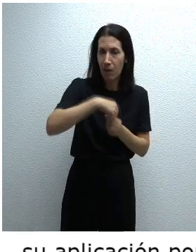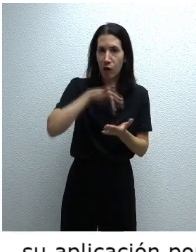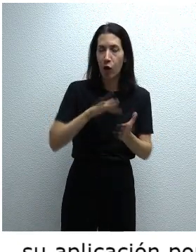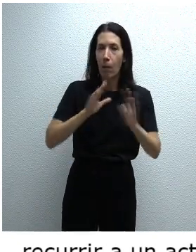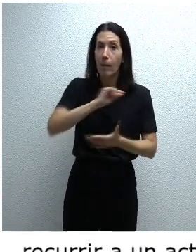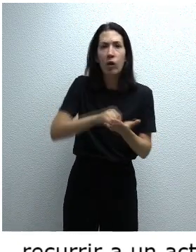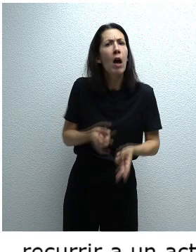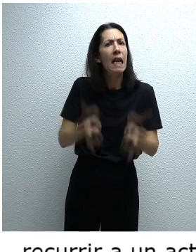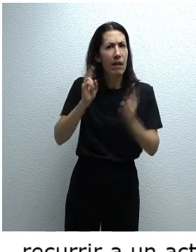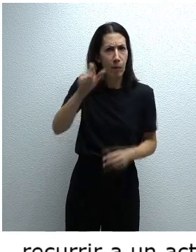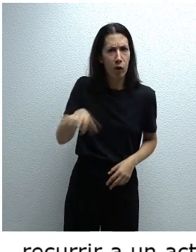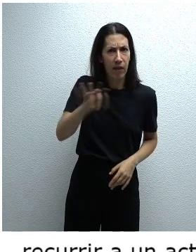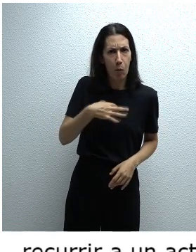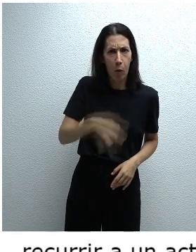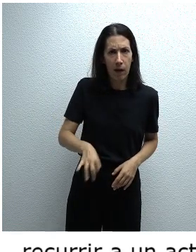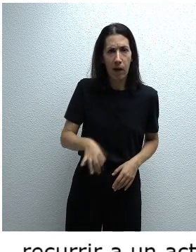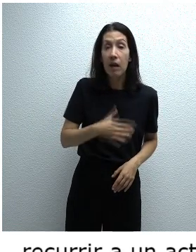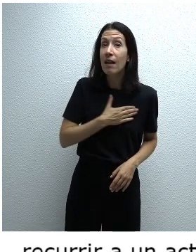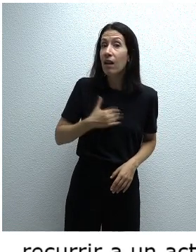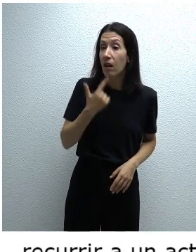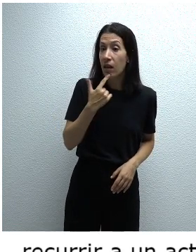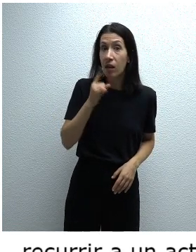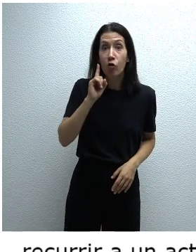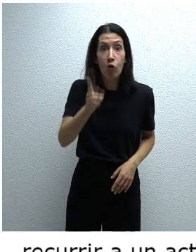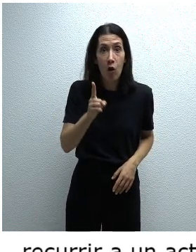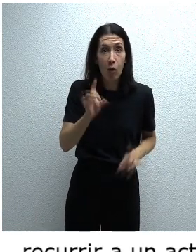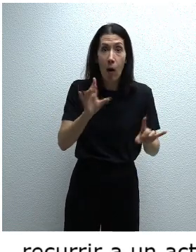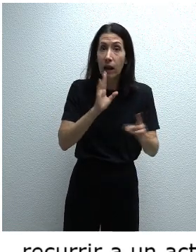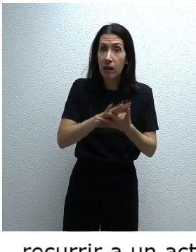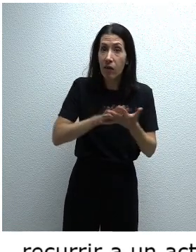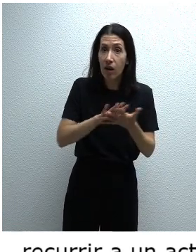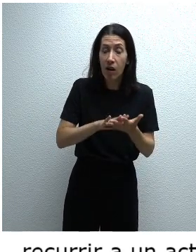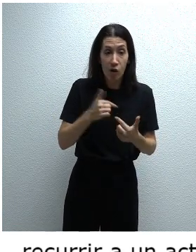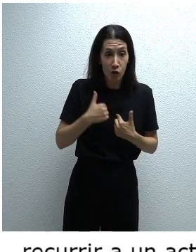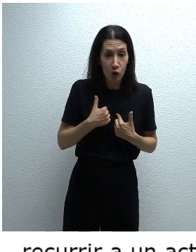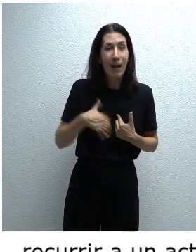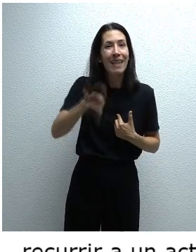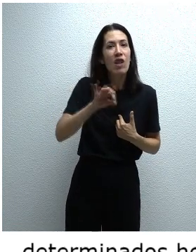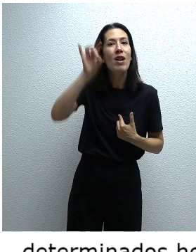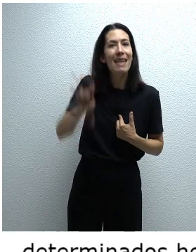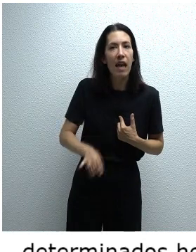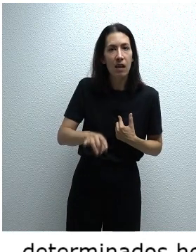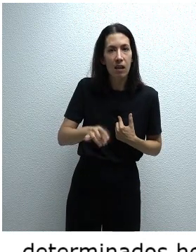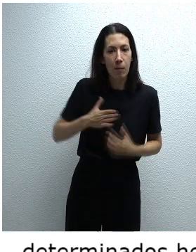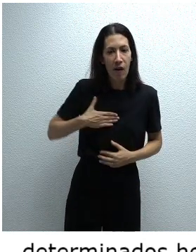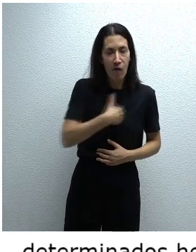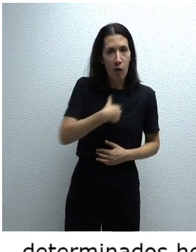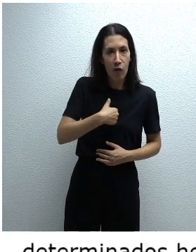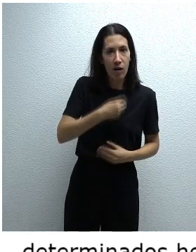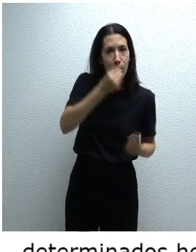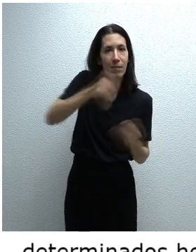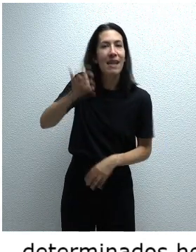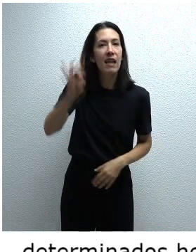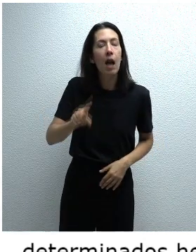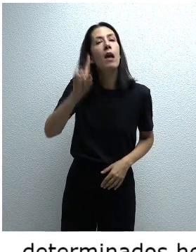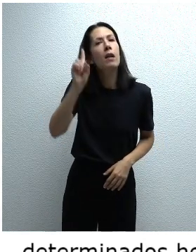por la persona, que puede no solamente, como decía antes, determinar quién va a ejercer esas funciones, sino establecer